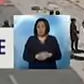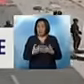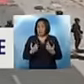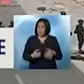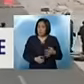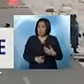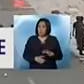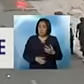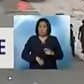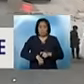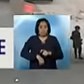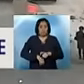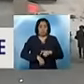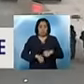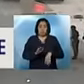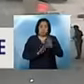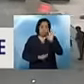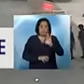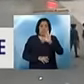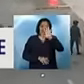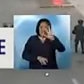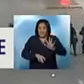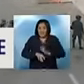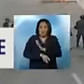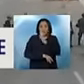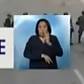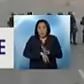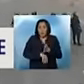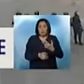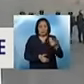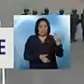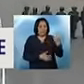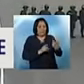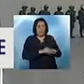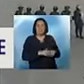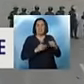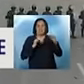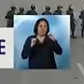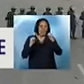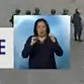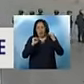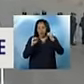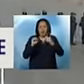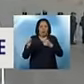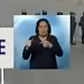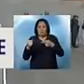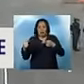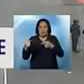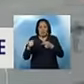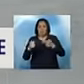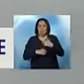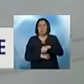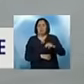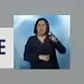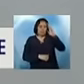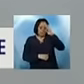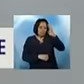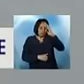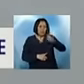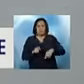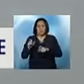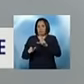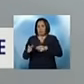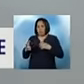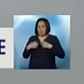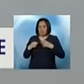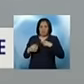ya han transcurrido más de 5 horas desde que se iniciaron estos violentos enfrentamientos entre la policía y